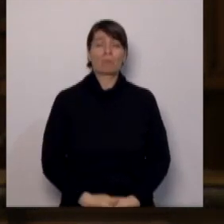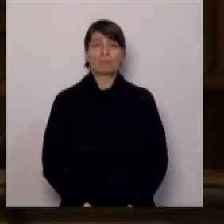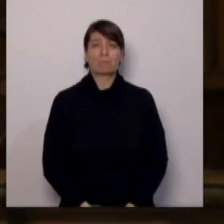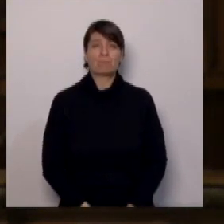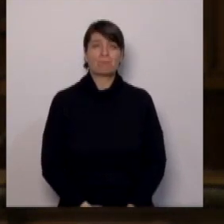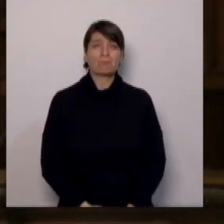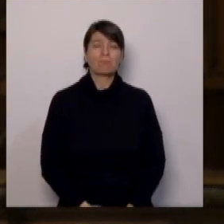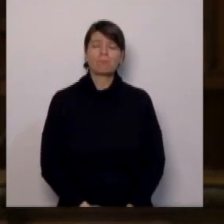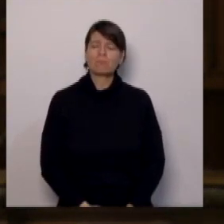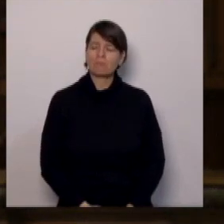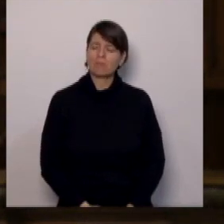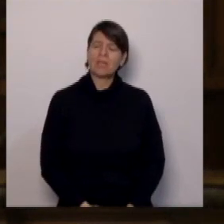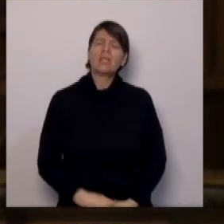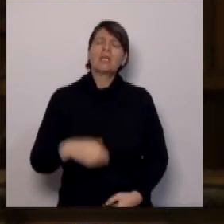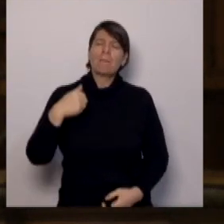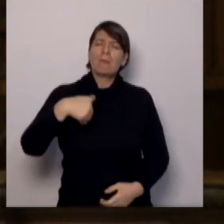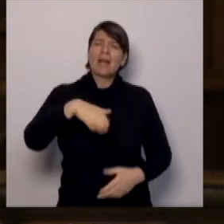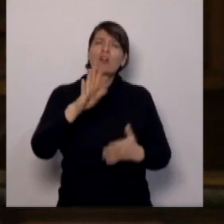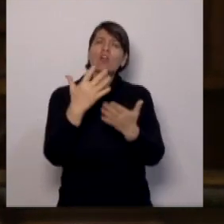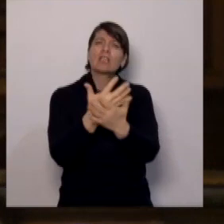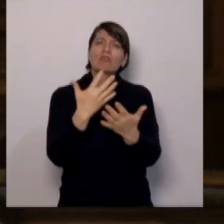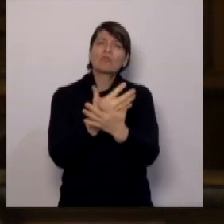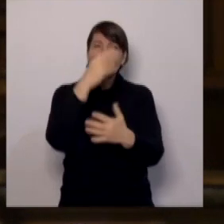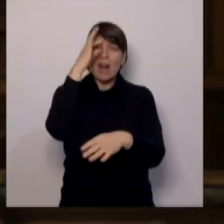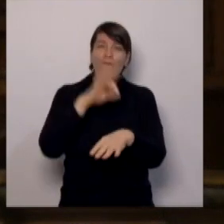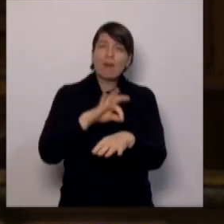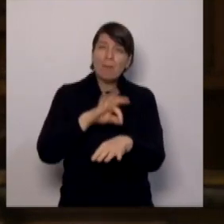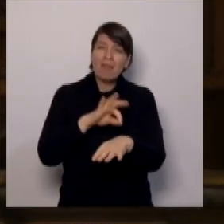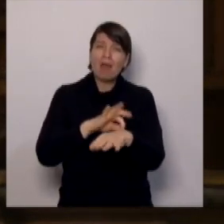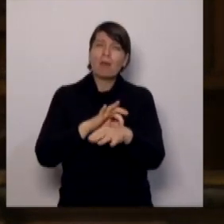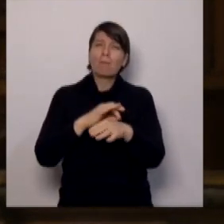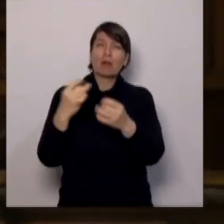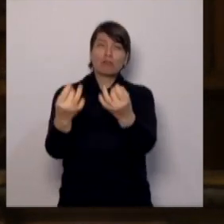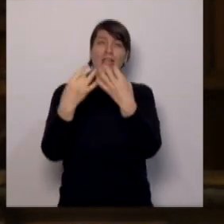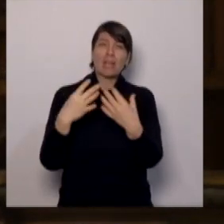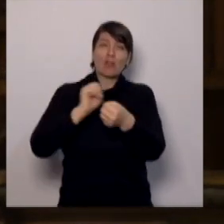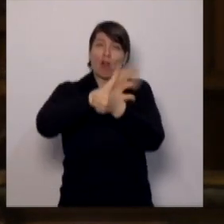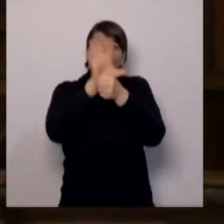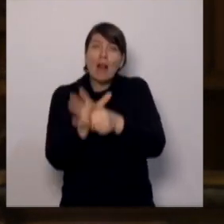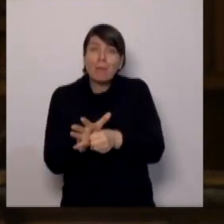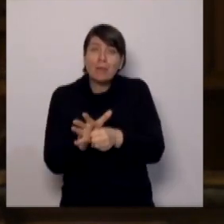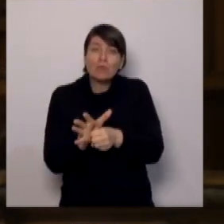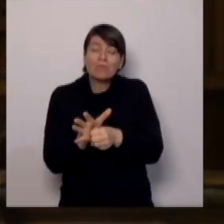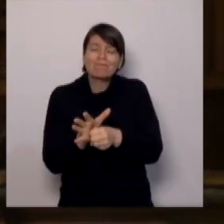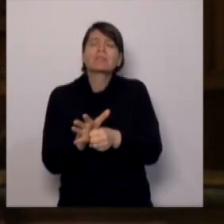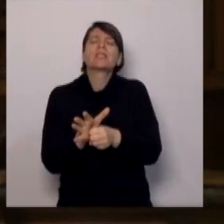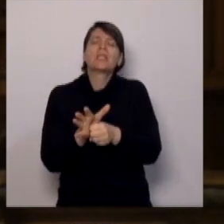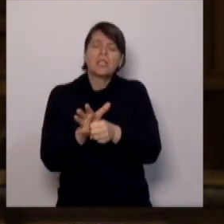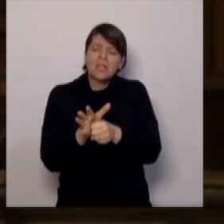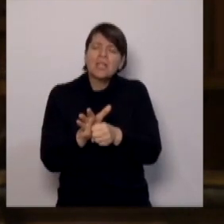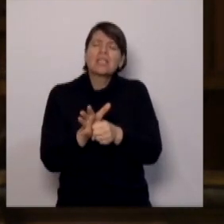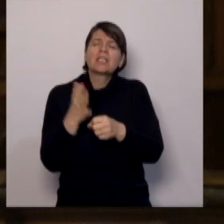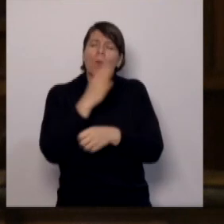atiende nuestra súplica. Para que cuantos sufren la enfermedad por haberse contagiado del